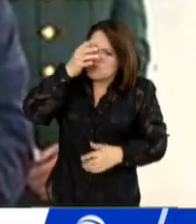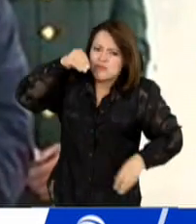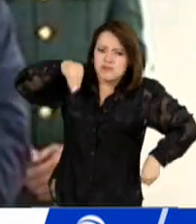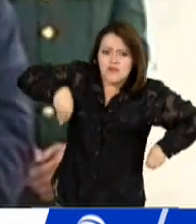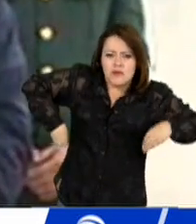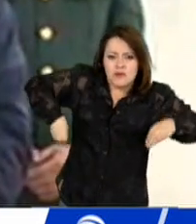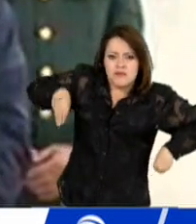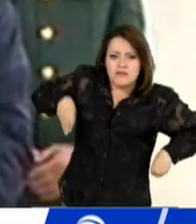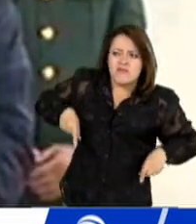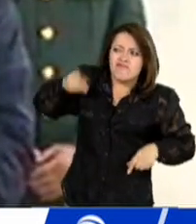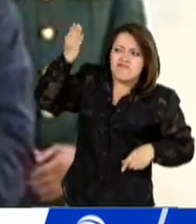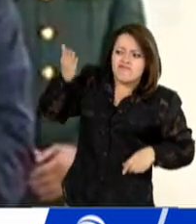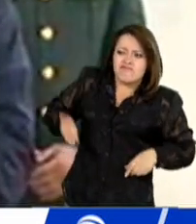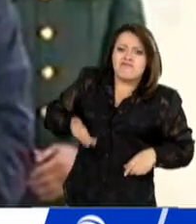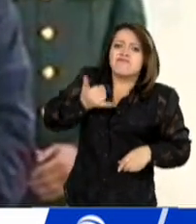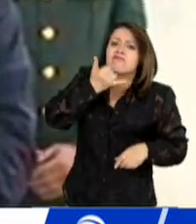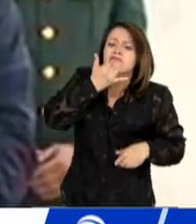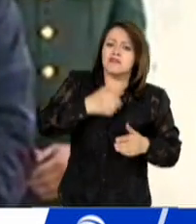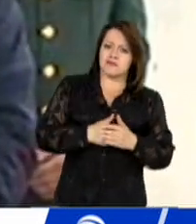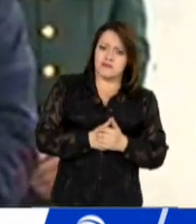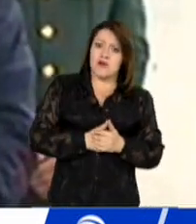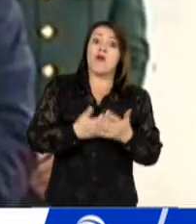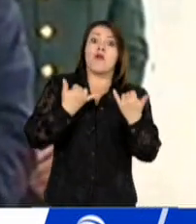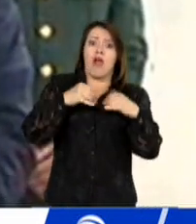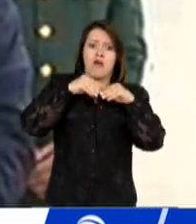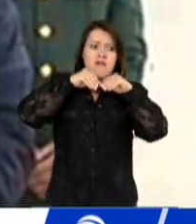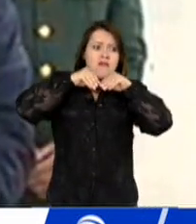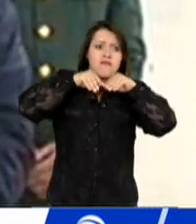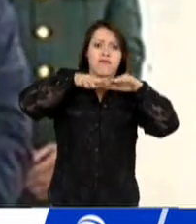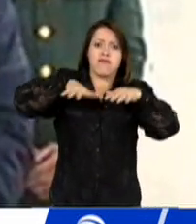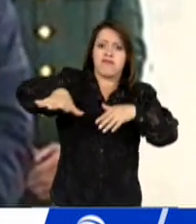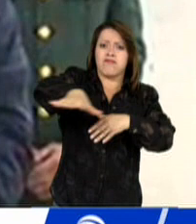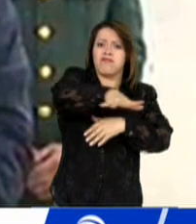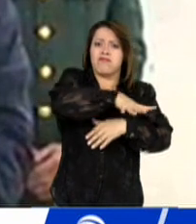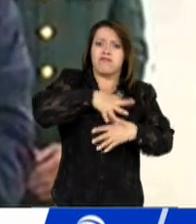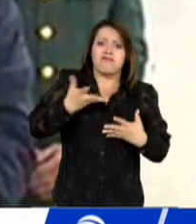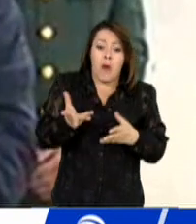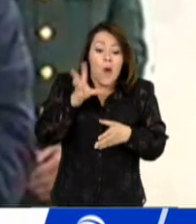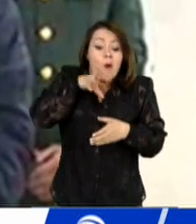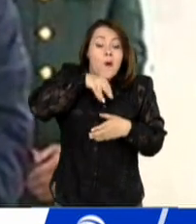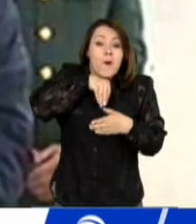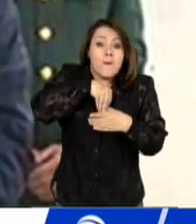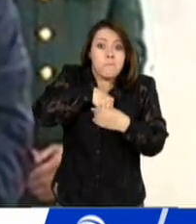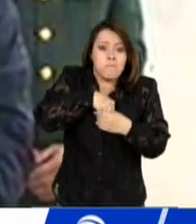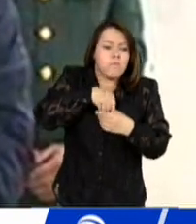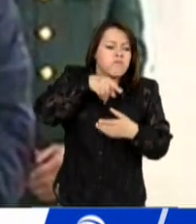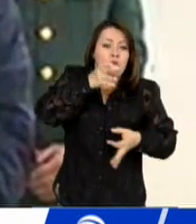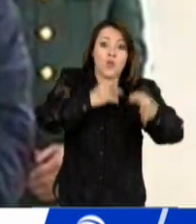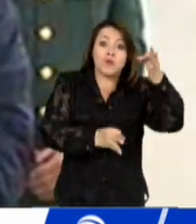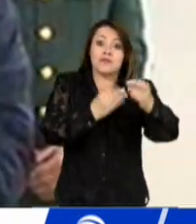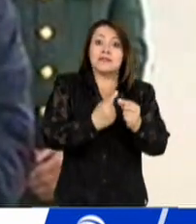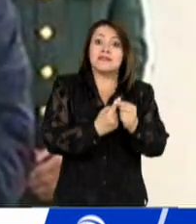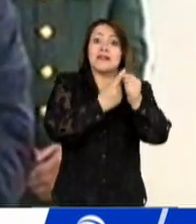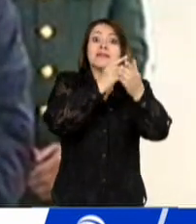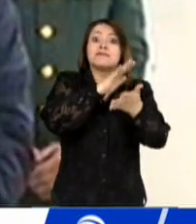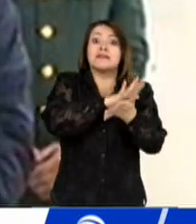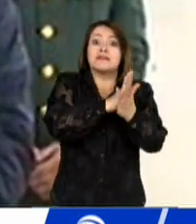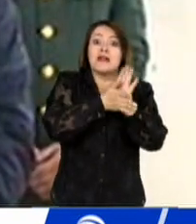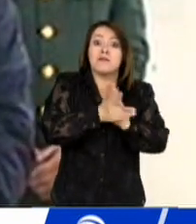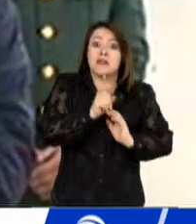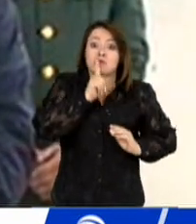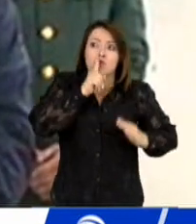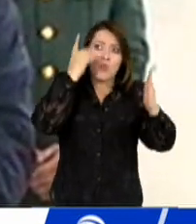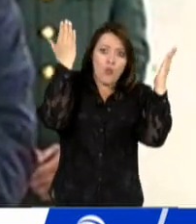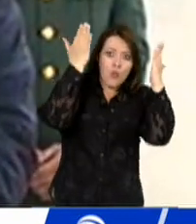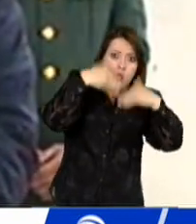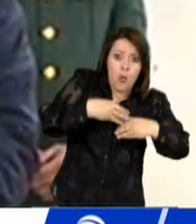Porque la información que está circulando, de que se estaba presentando ahí gestiones para retrasar